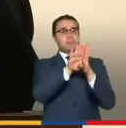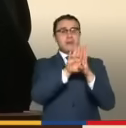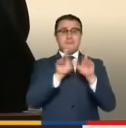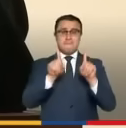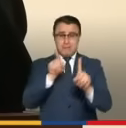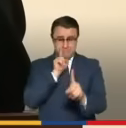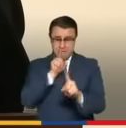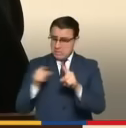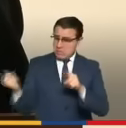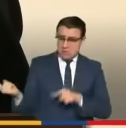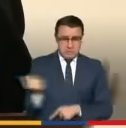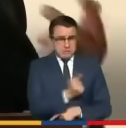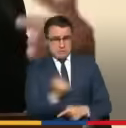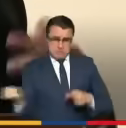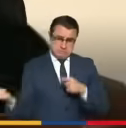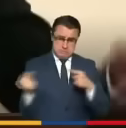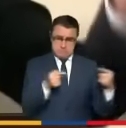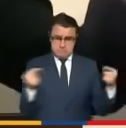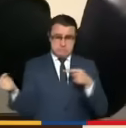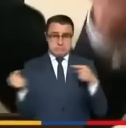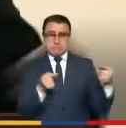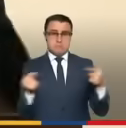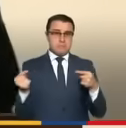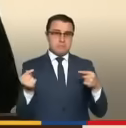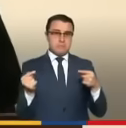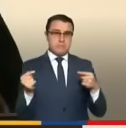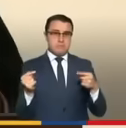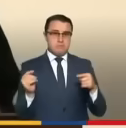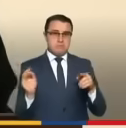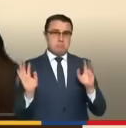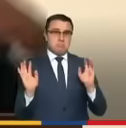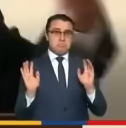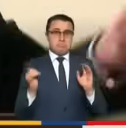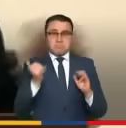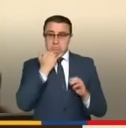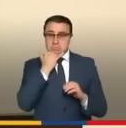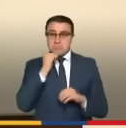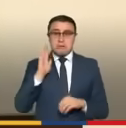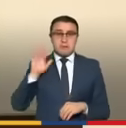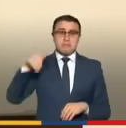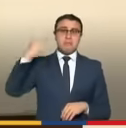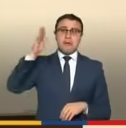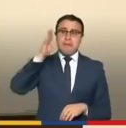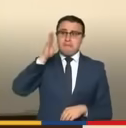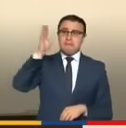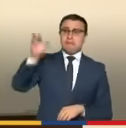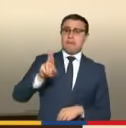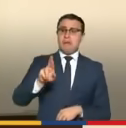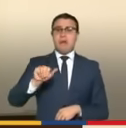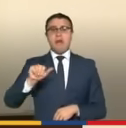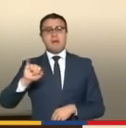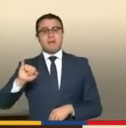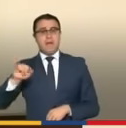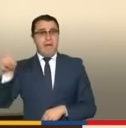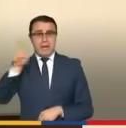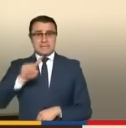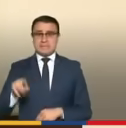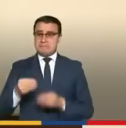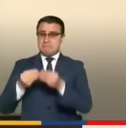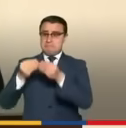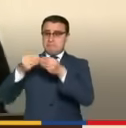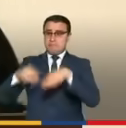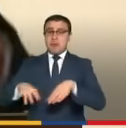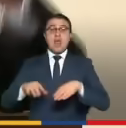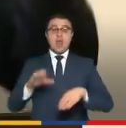compitan. Claro, eso en tendencia pues va a acabar las RAIS y Colpensiones va a quedar como el único